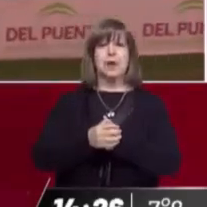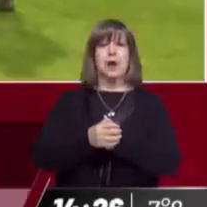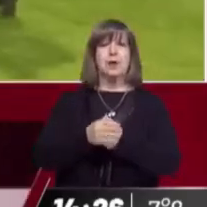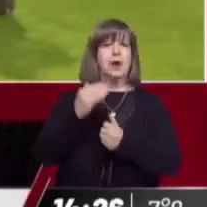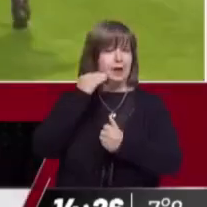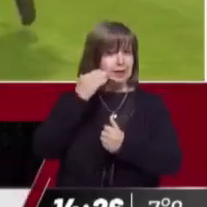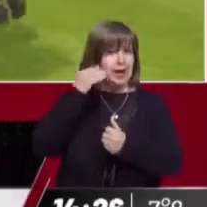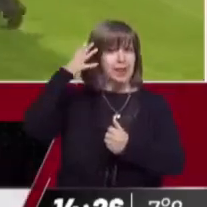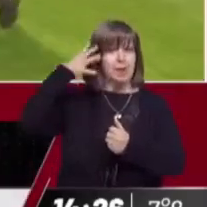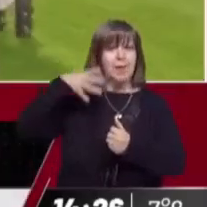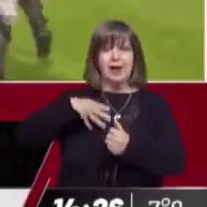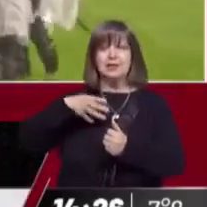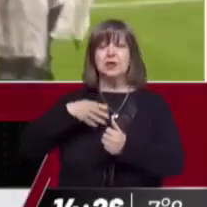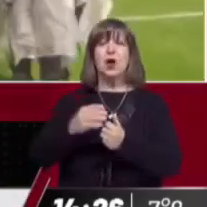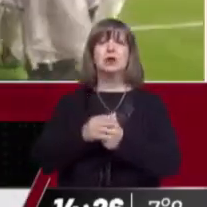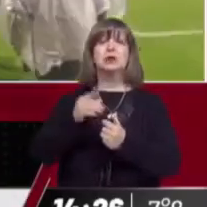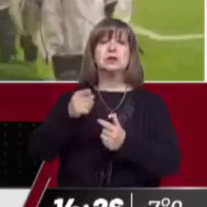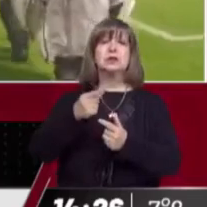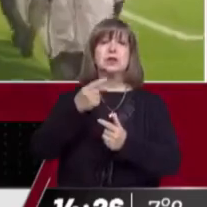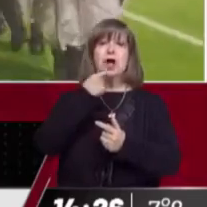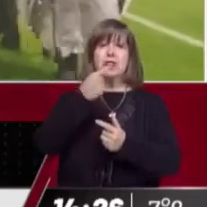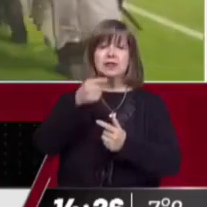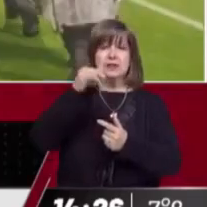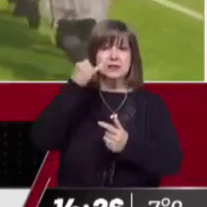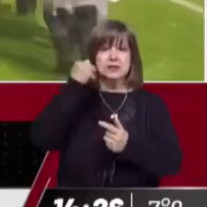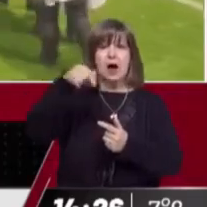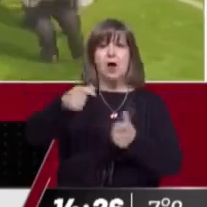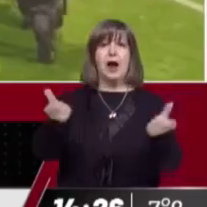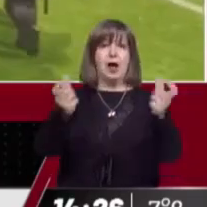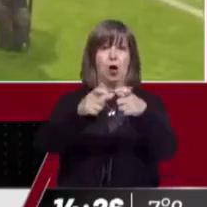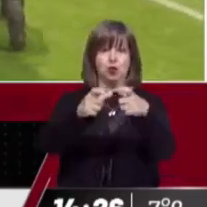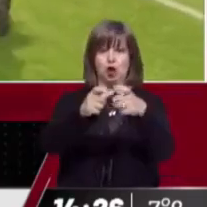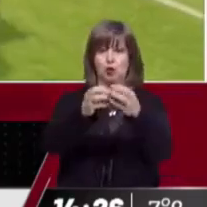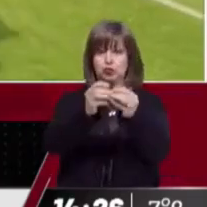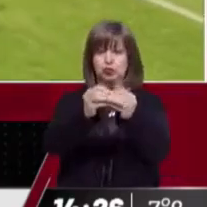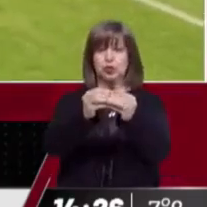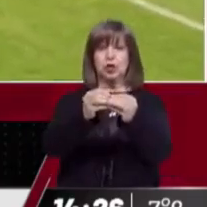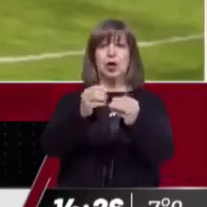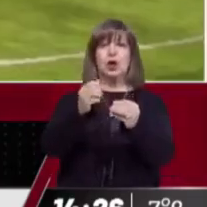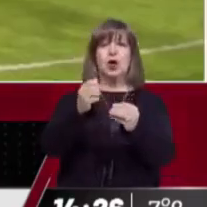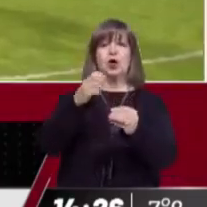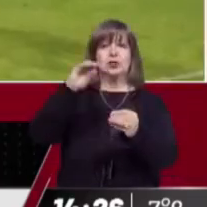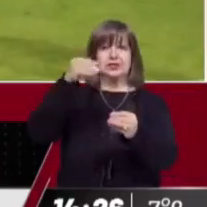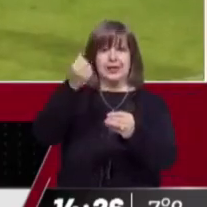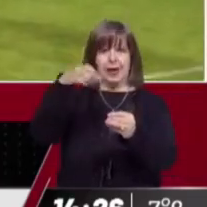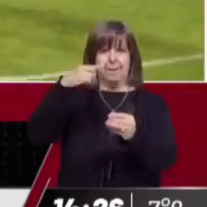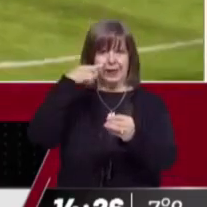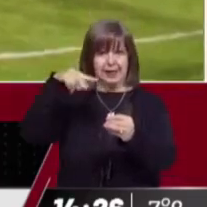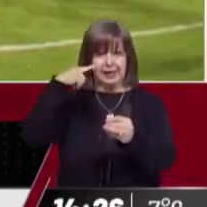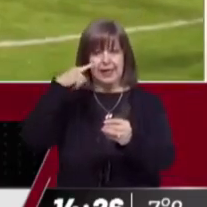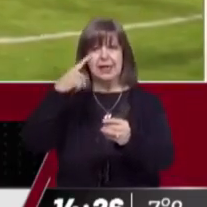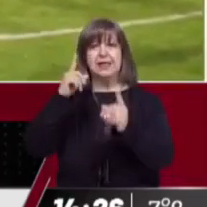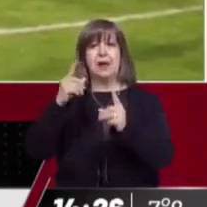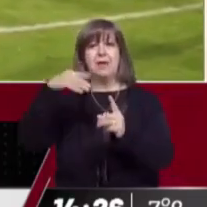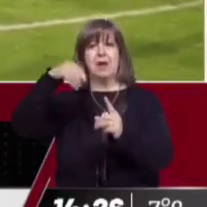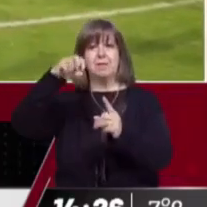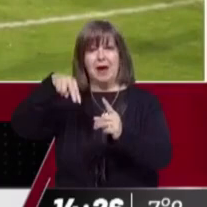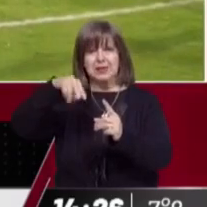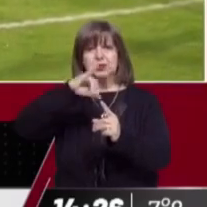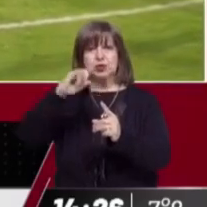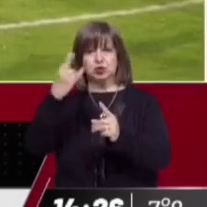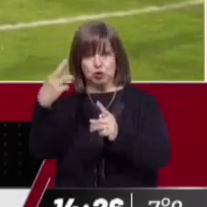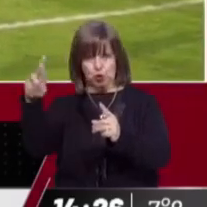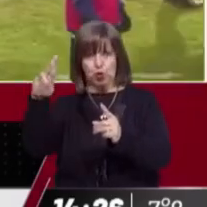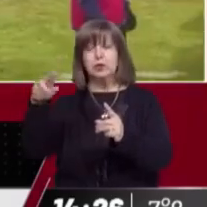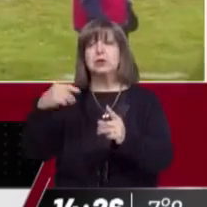Bueno, principalmente, como lo decís, acabamos de terminar una reunión con Alejandro Chapini y José Mansur, en